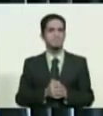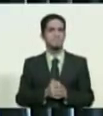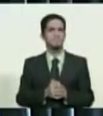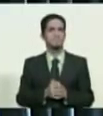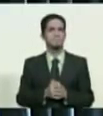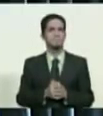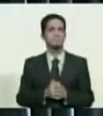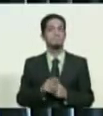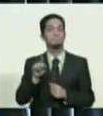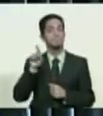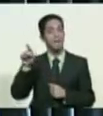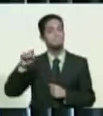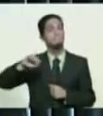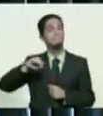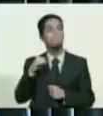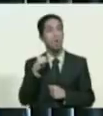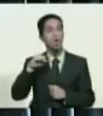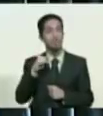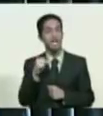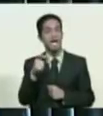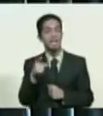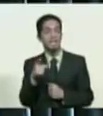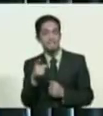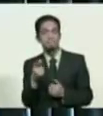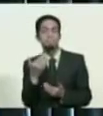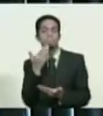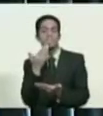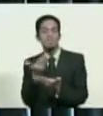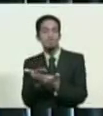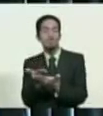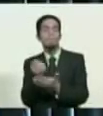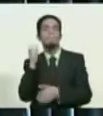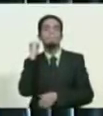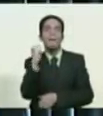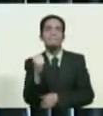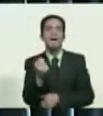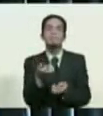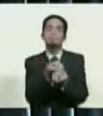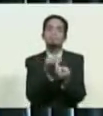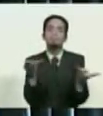Desde Bogotá ordenó la muerte, el asesinato de cientos de venezolanos.